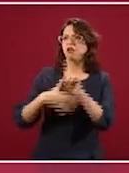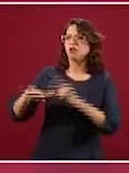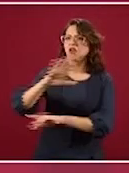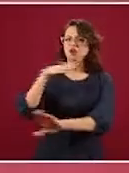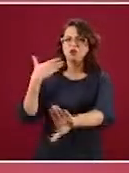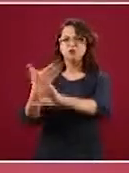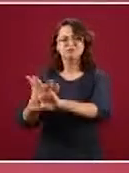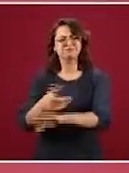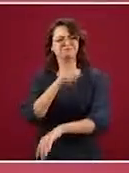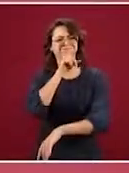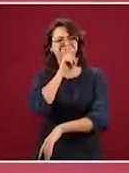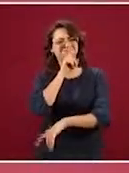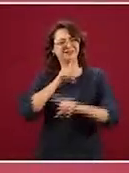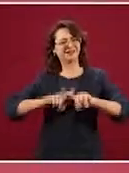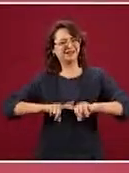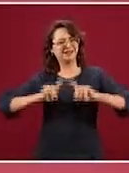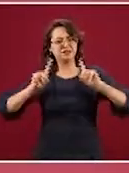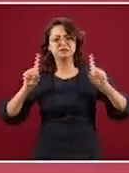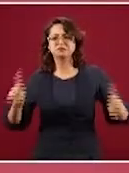se mejora